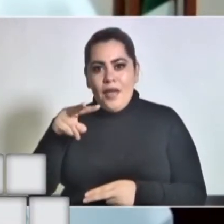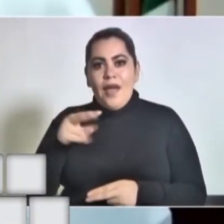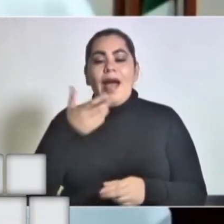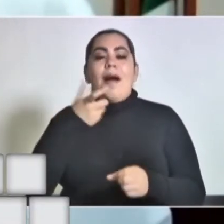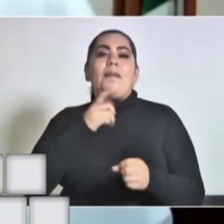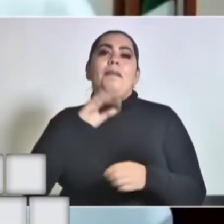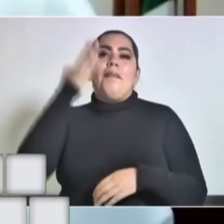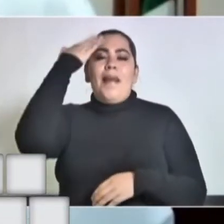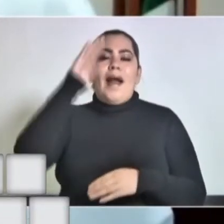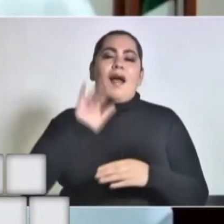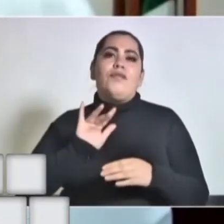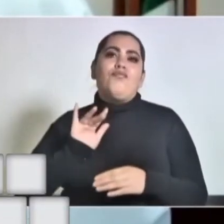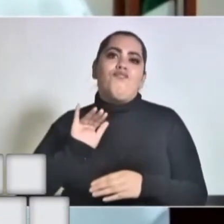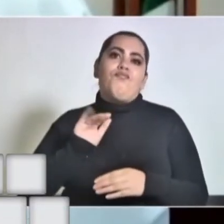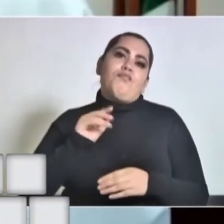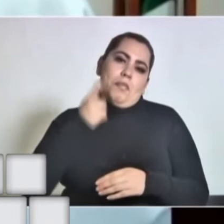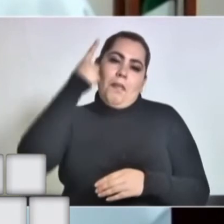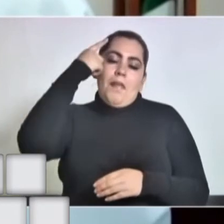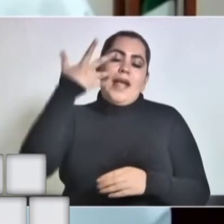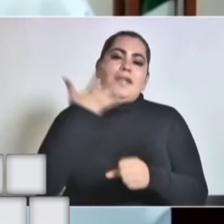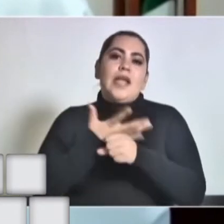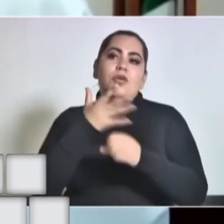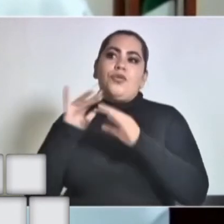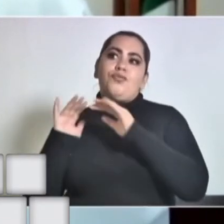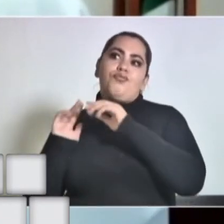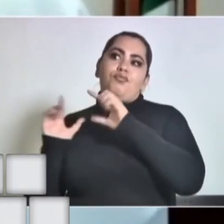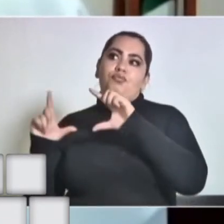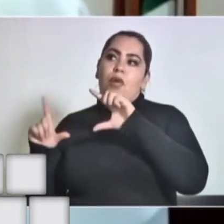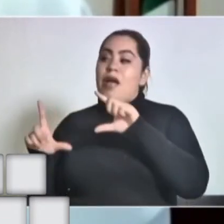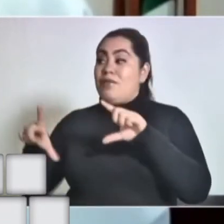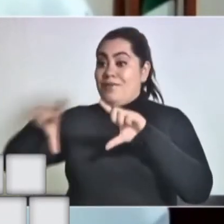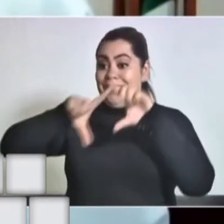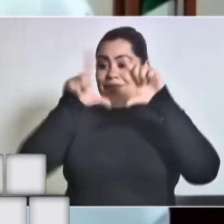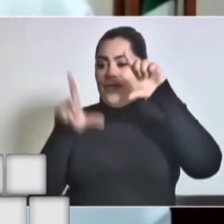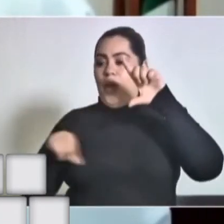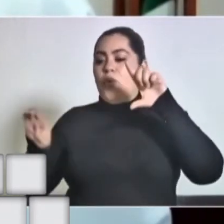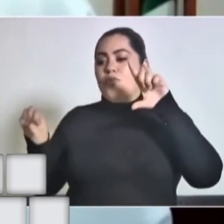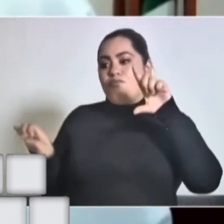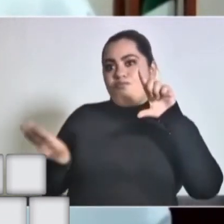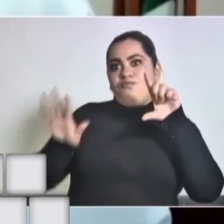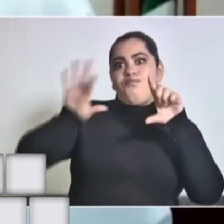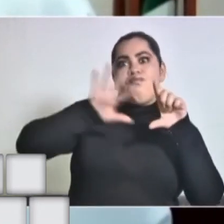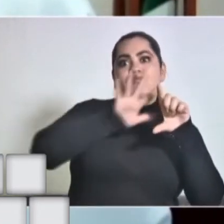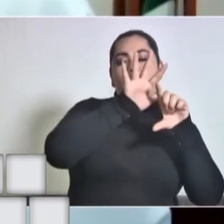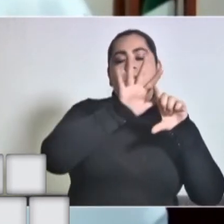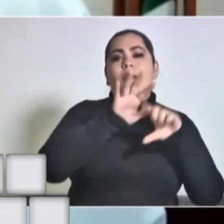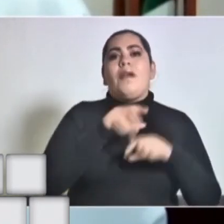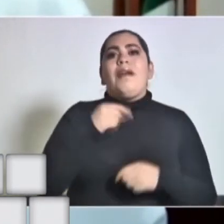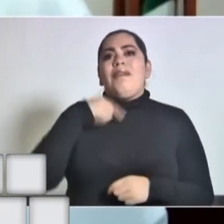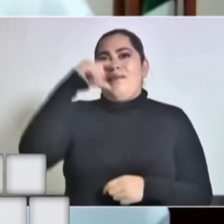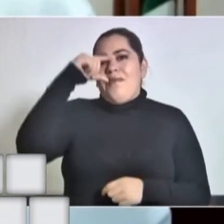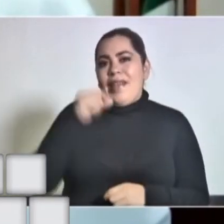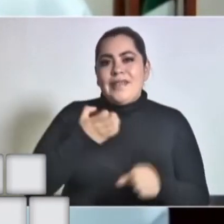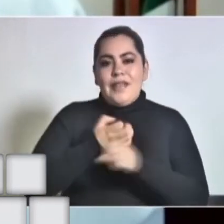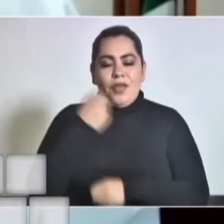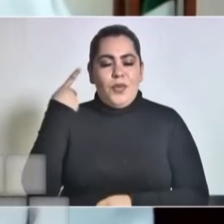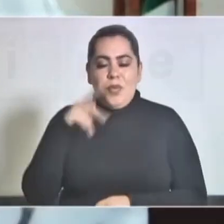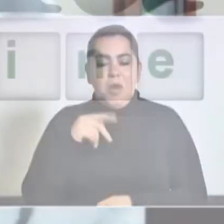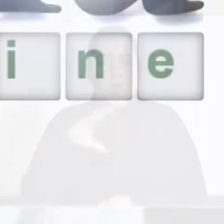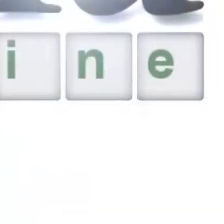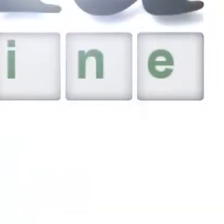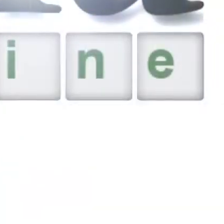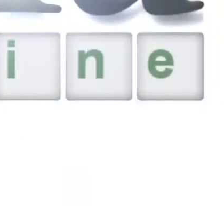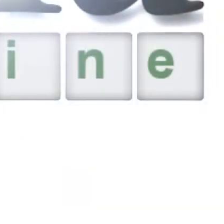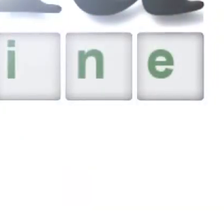hacia Estados Unidos. Entonces, por lo tanto, no tendrá presencia o alguna afectación en nuestro estado de Puebla.